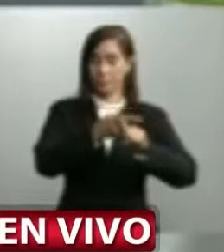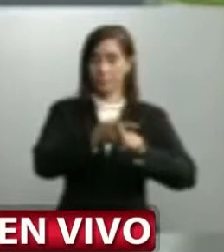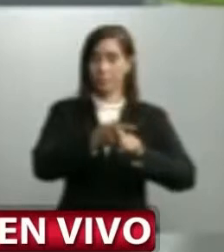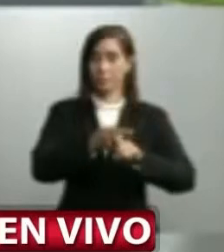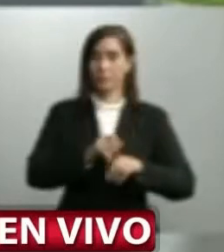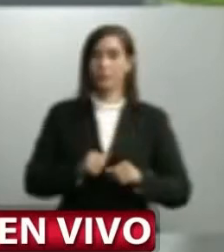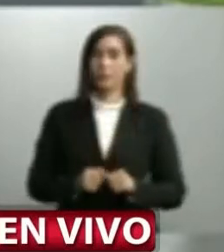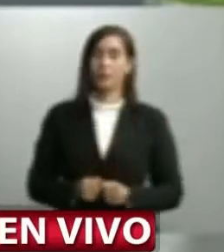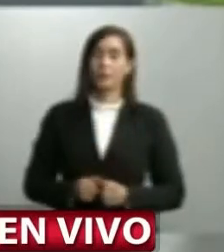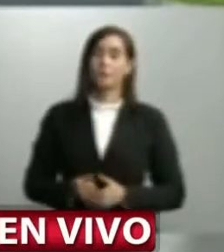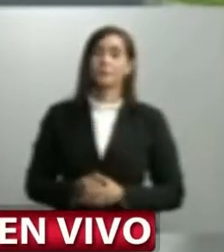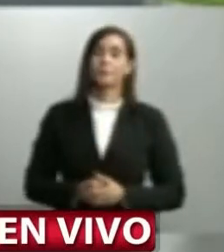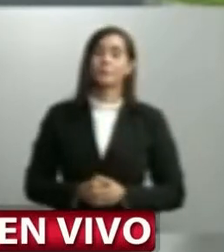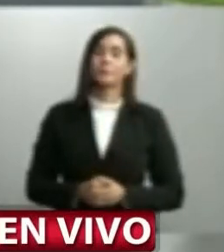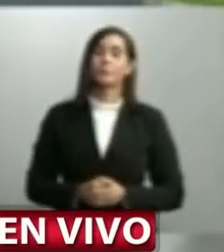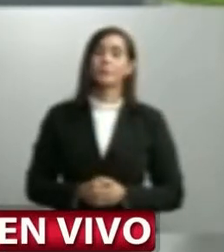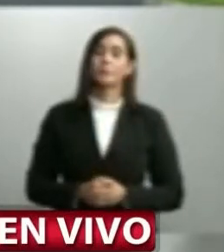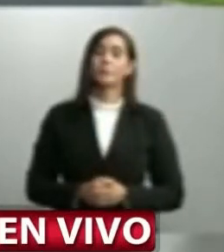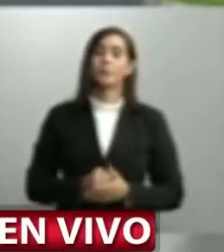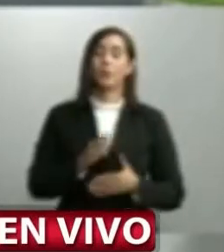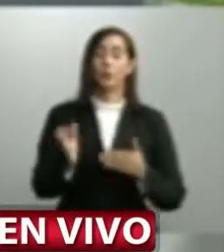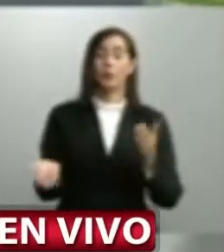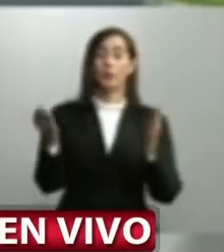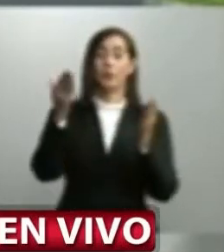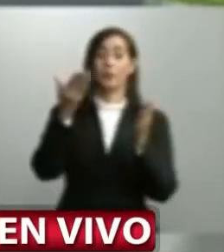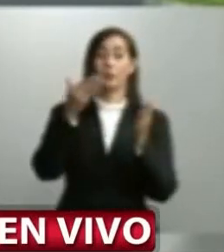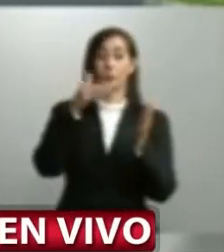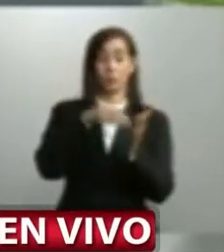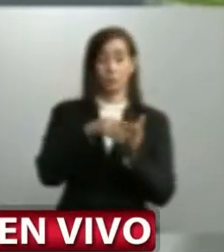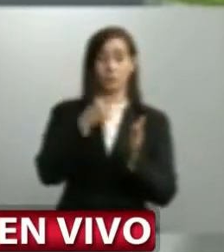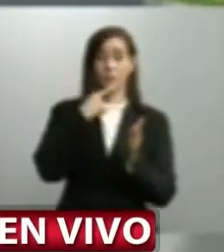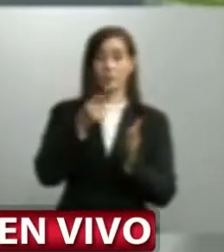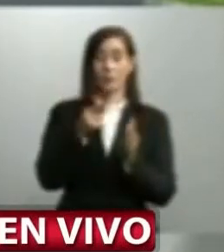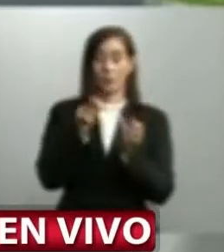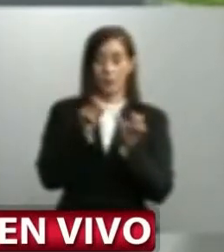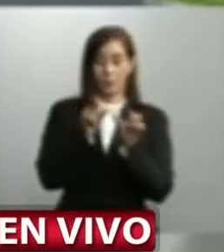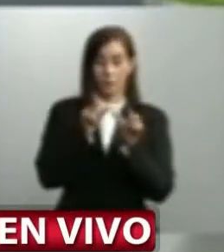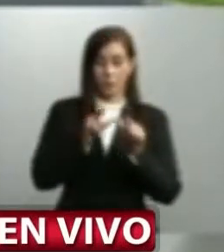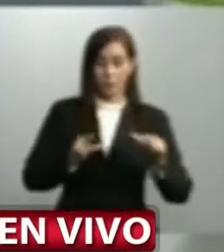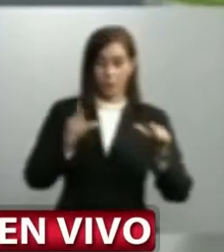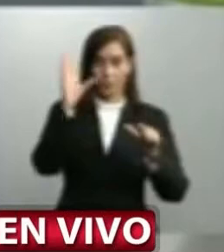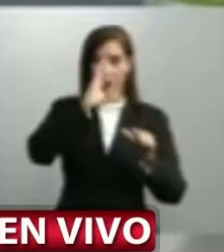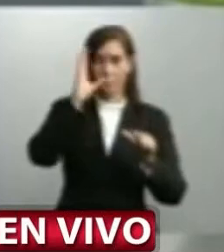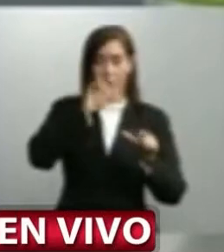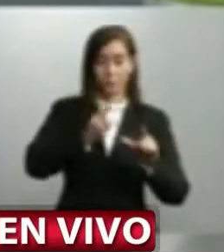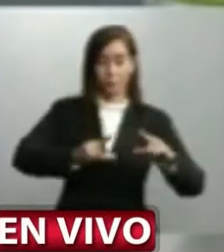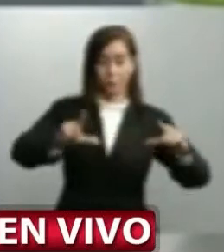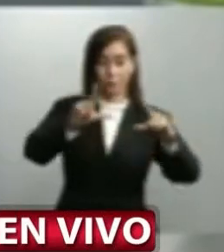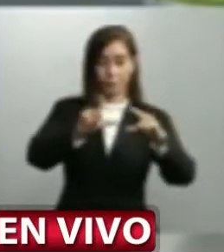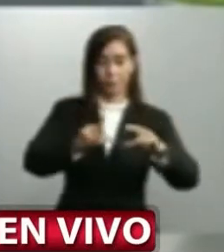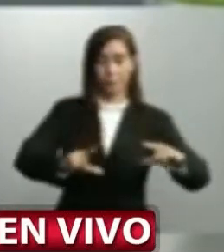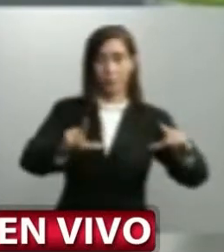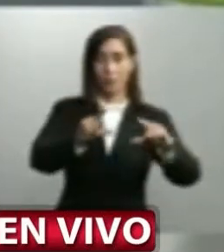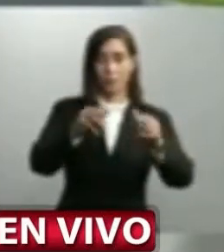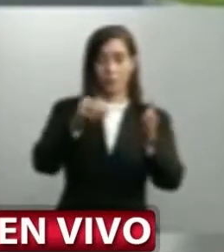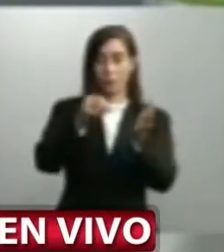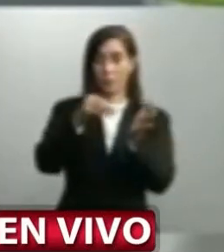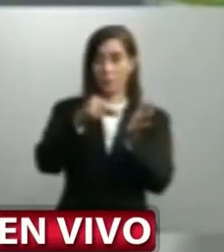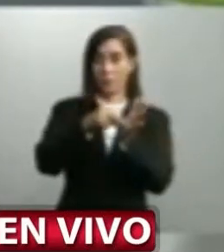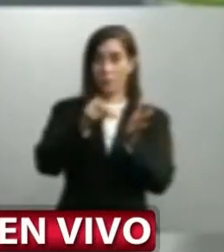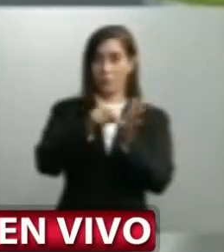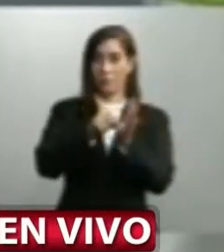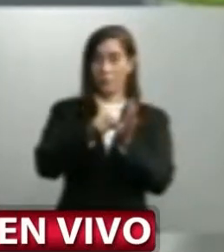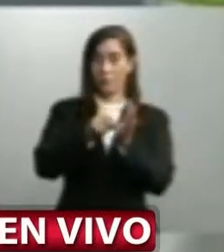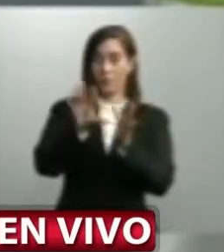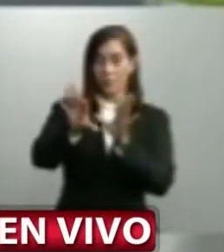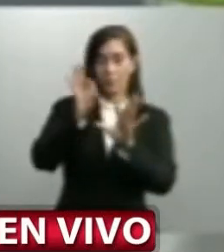todos modos, les repito que estamos trabajando por micro planes, de manera que las barriadas